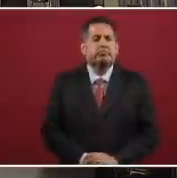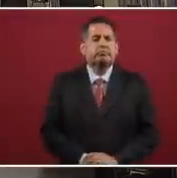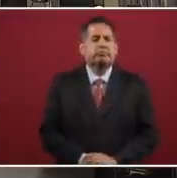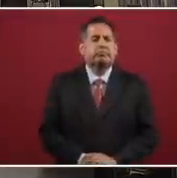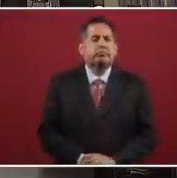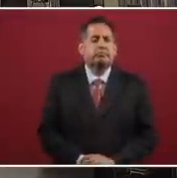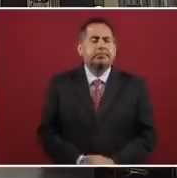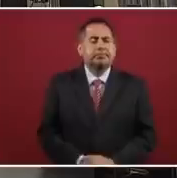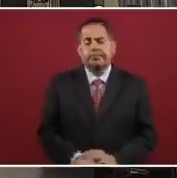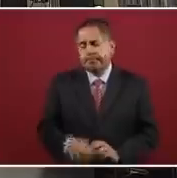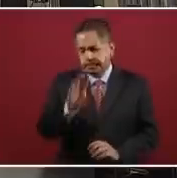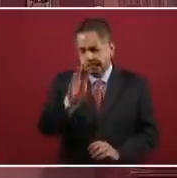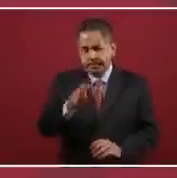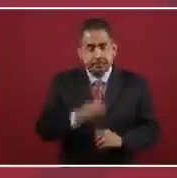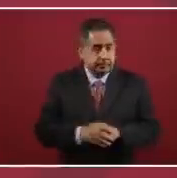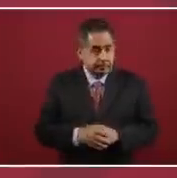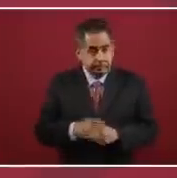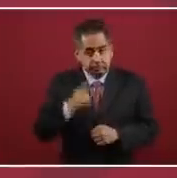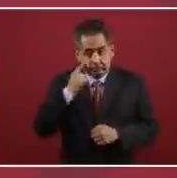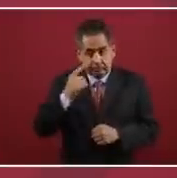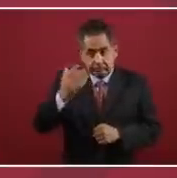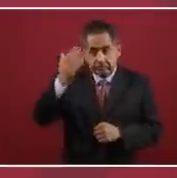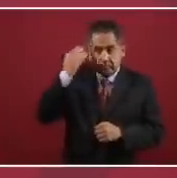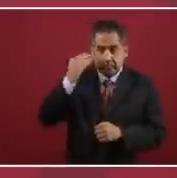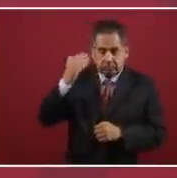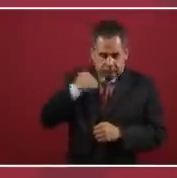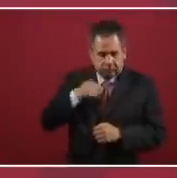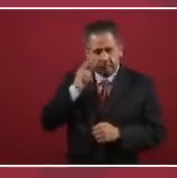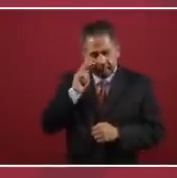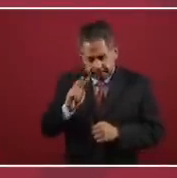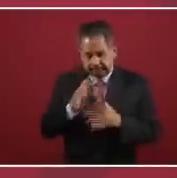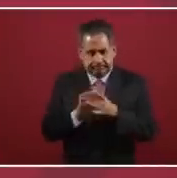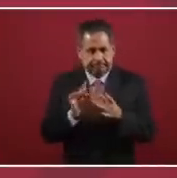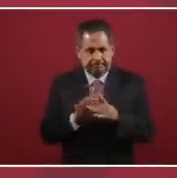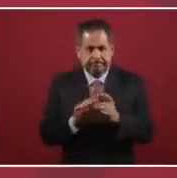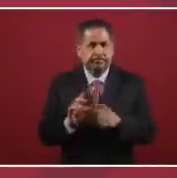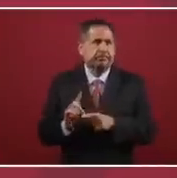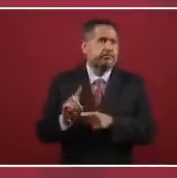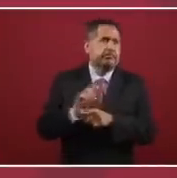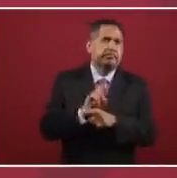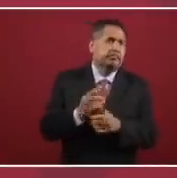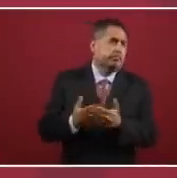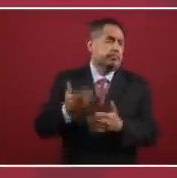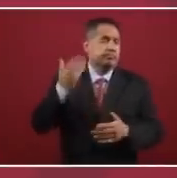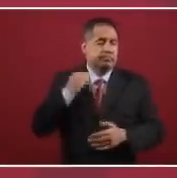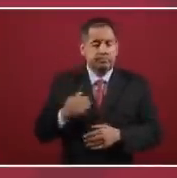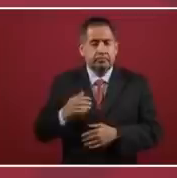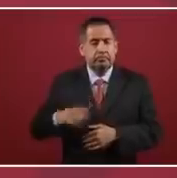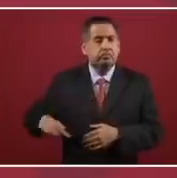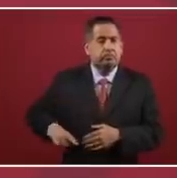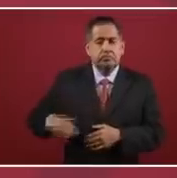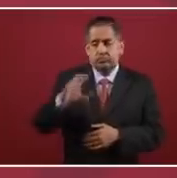entregar concesiones, lo hemos visto, desde el gobierno de Carlos Salinas.